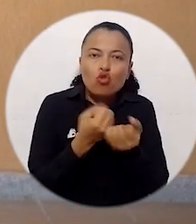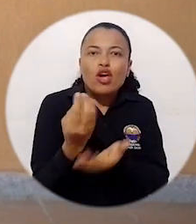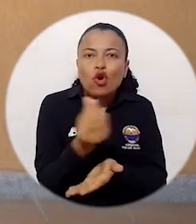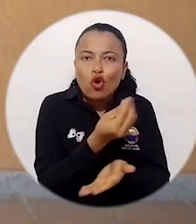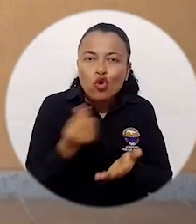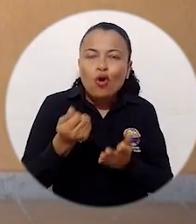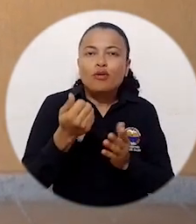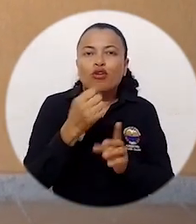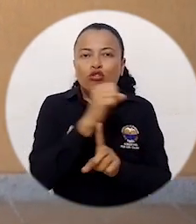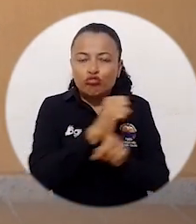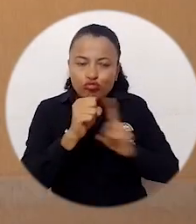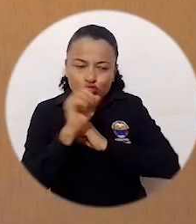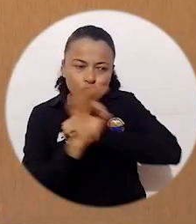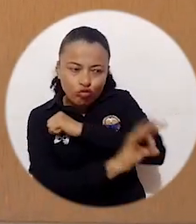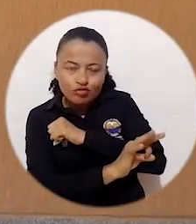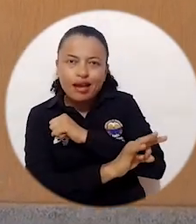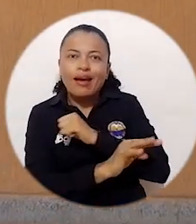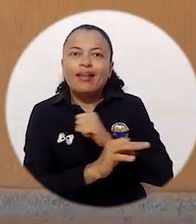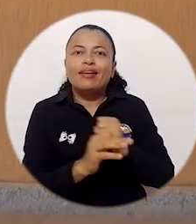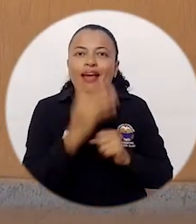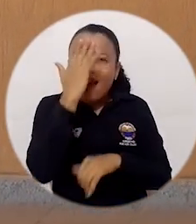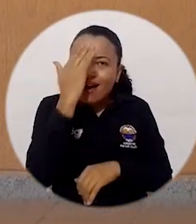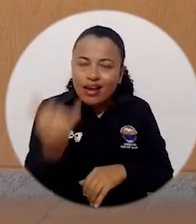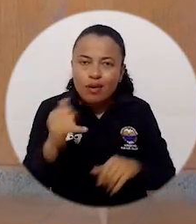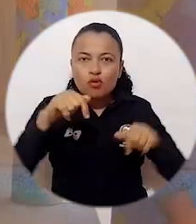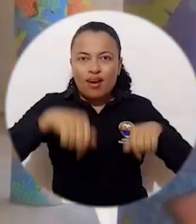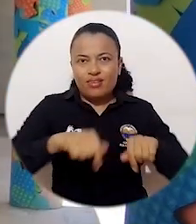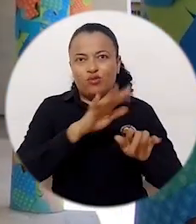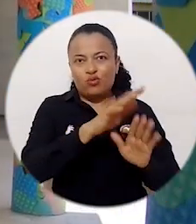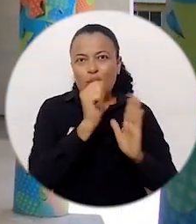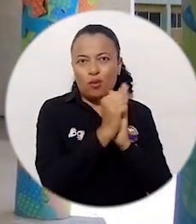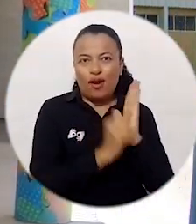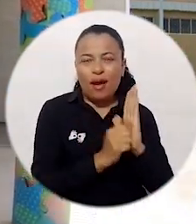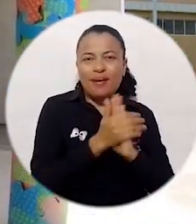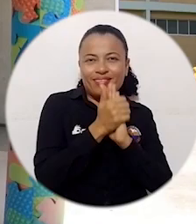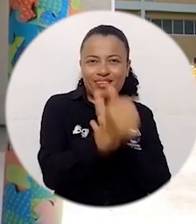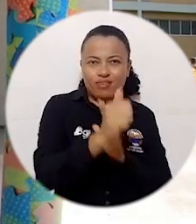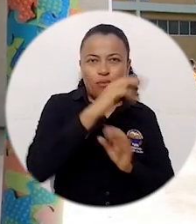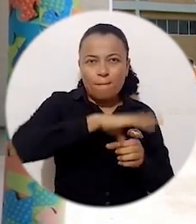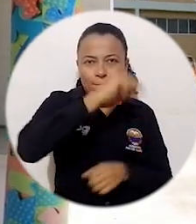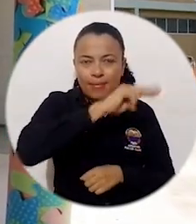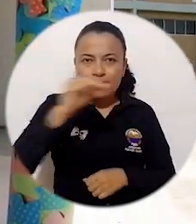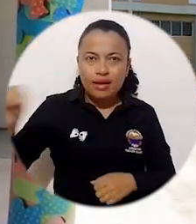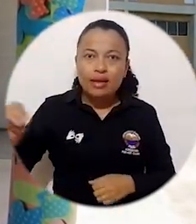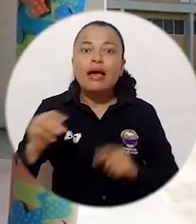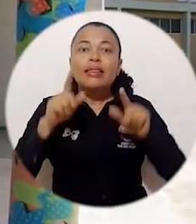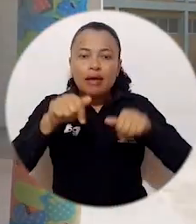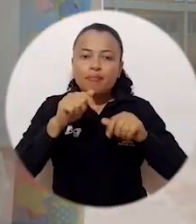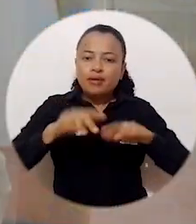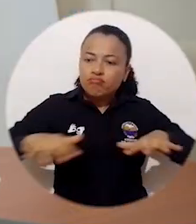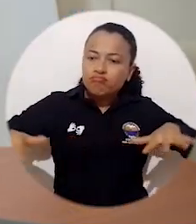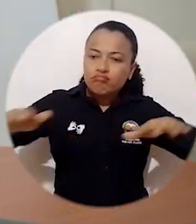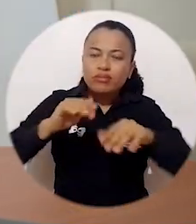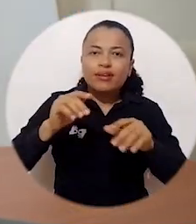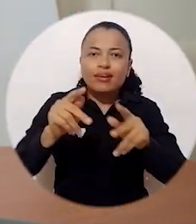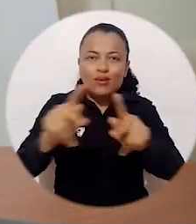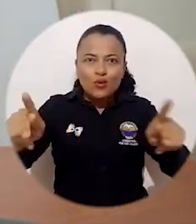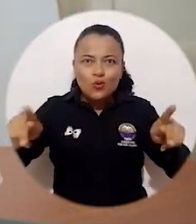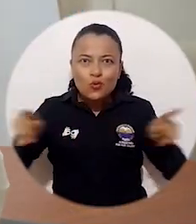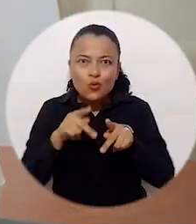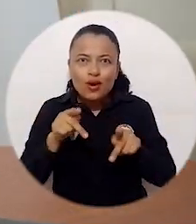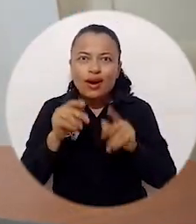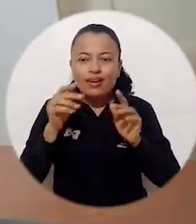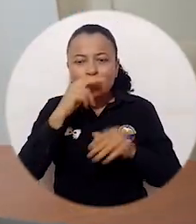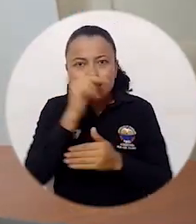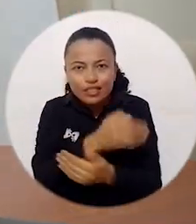psicosocial y académico mediante talento Magdalena pero también encontró el centro de atención integral a la infancia donde puede amamantar